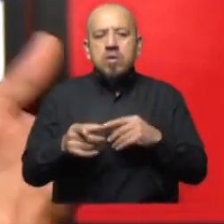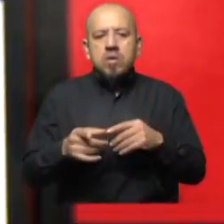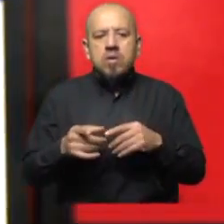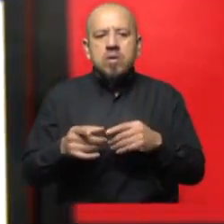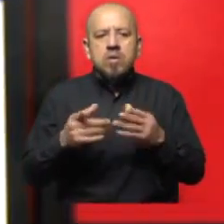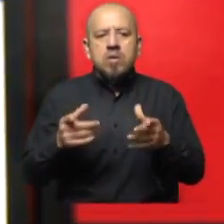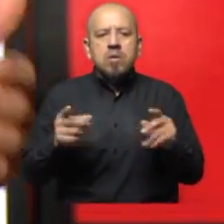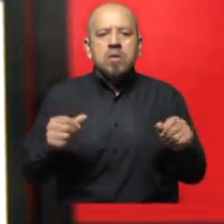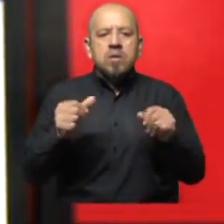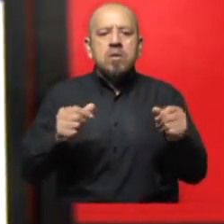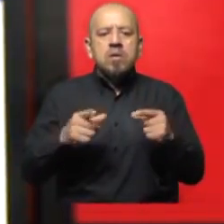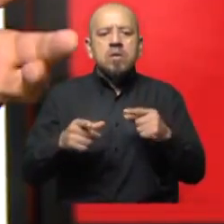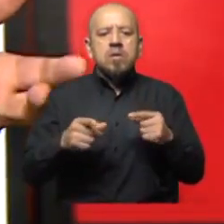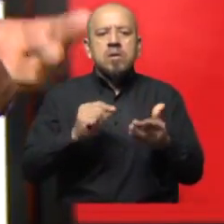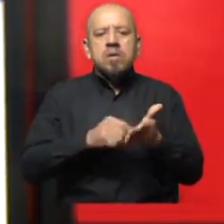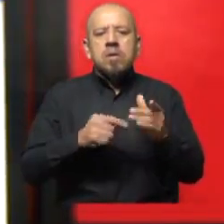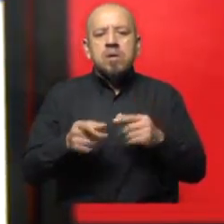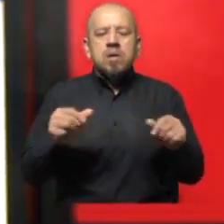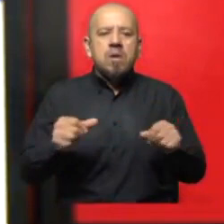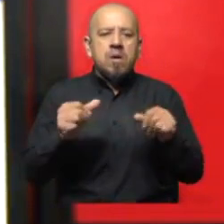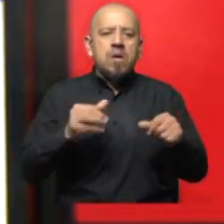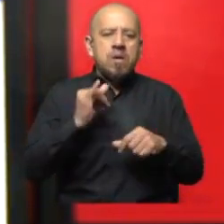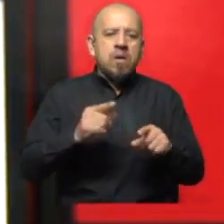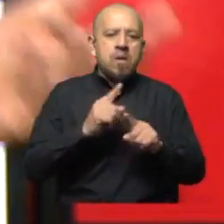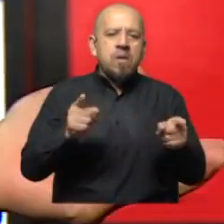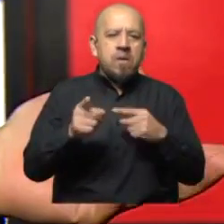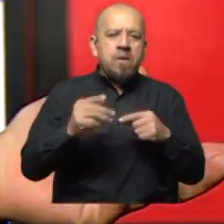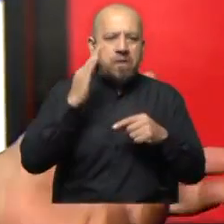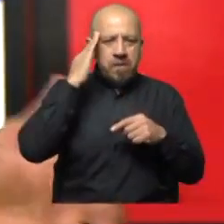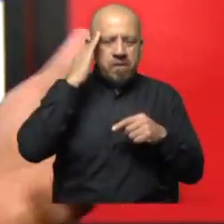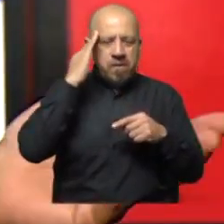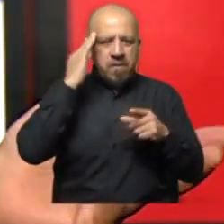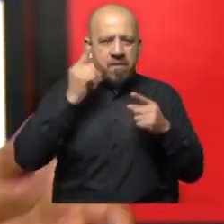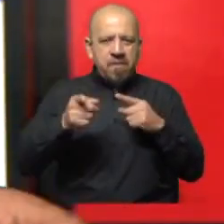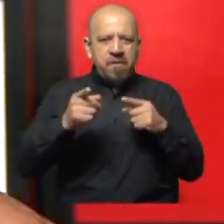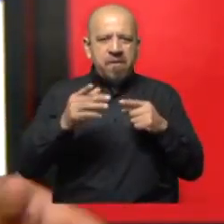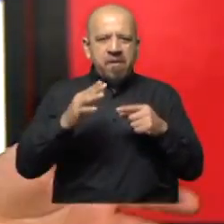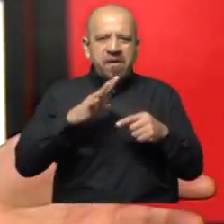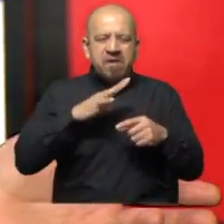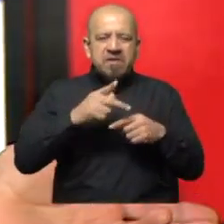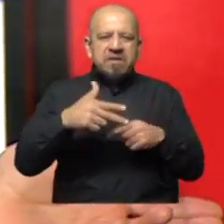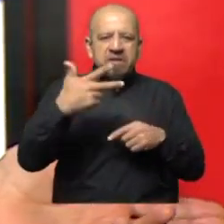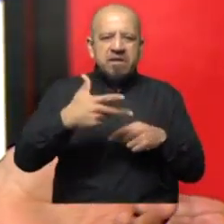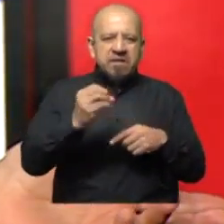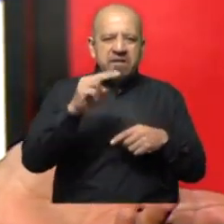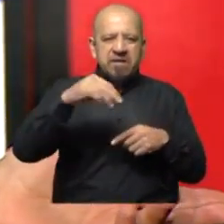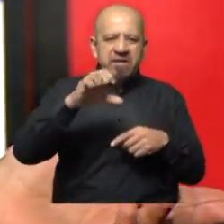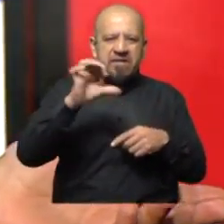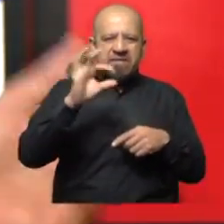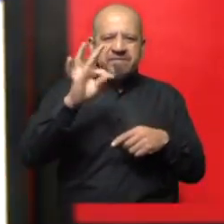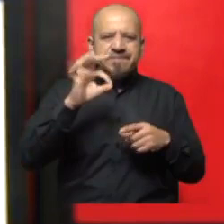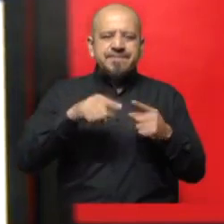es un contrato lo que vos haces no es honesto y la gente lo consume sabiendo que tampoco hay honestidad porque también hay un montón de